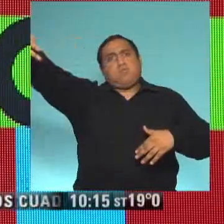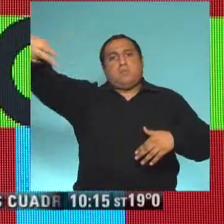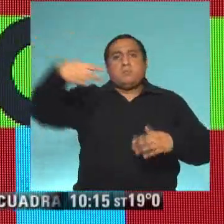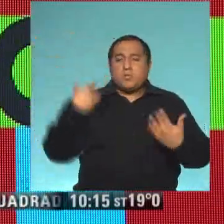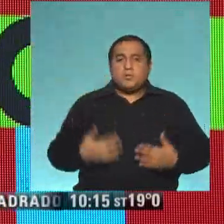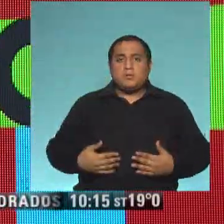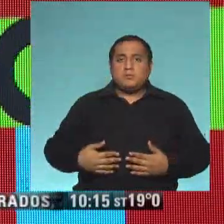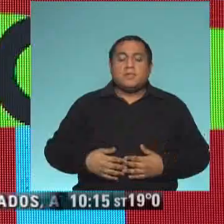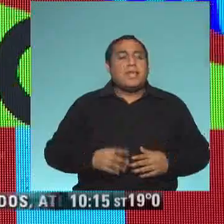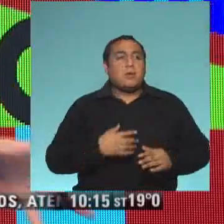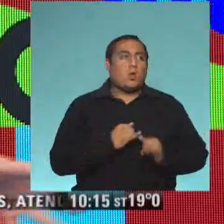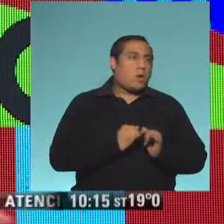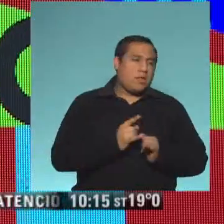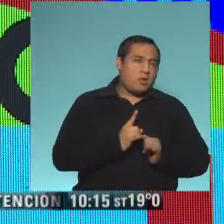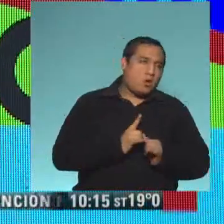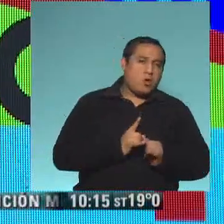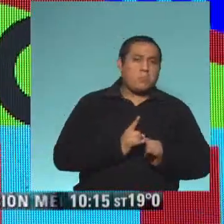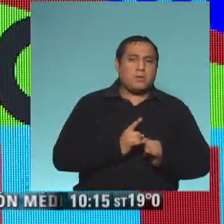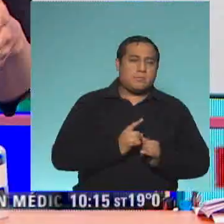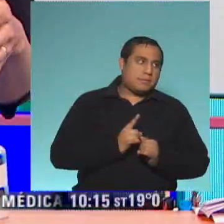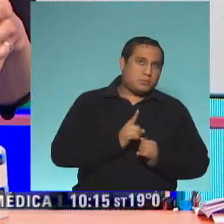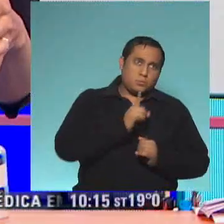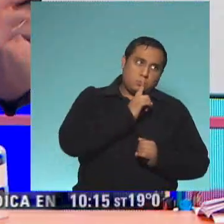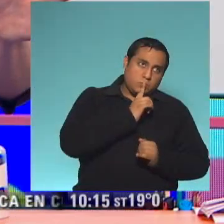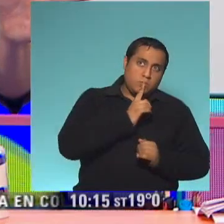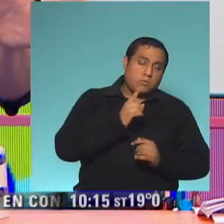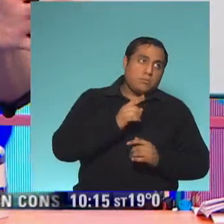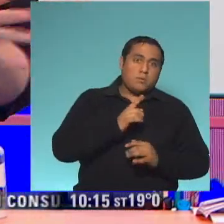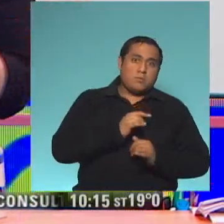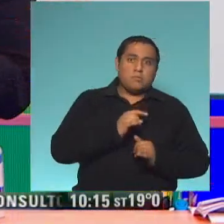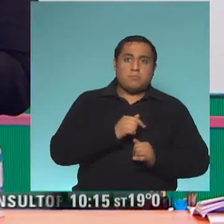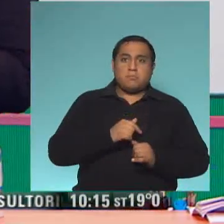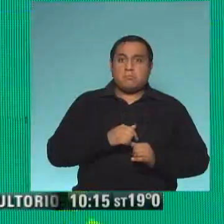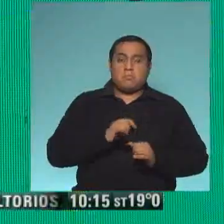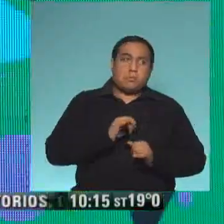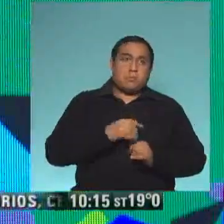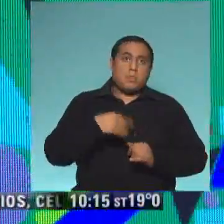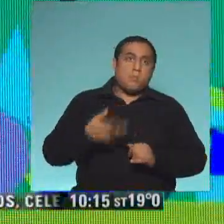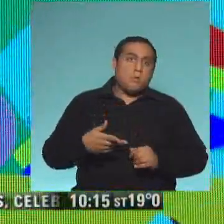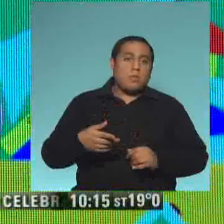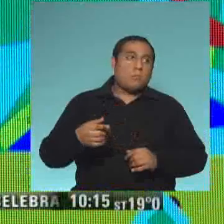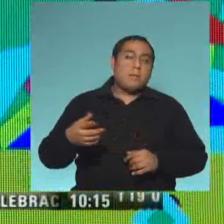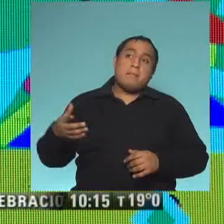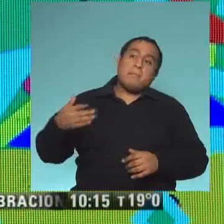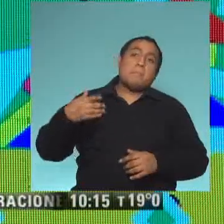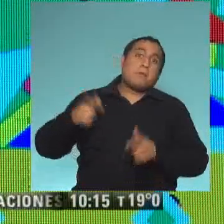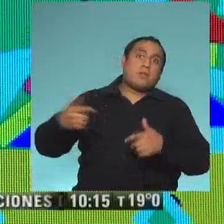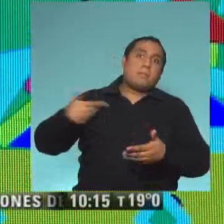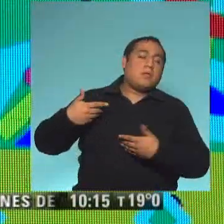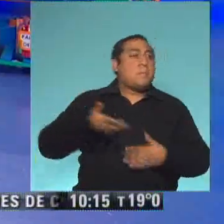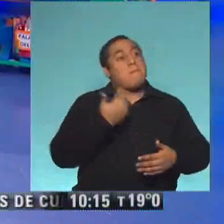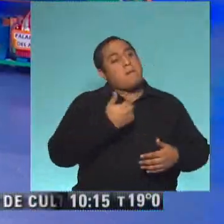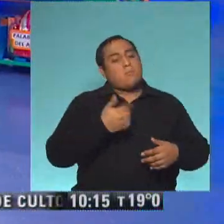Sale. Igual no contemos mucho, ¿viste? Porque que nadie se entere. No, esto porque no sale de acá. Porque después todos me piden ir a llevarlos a dar una vuelta y de a dos ya no se